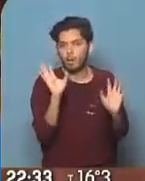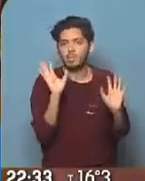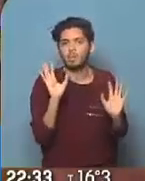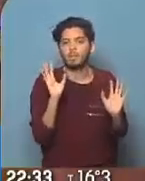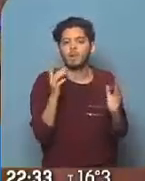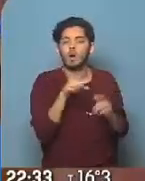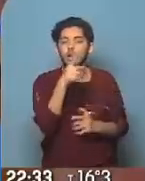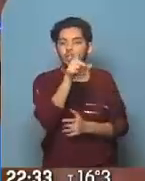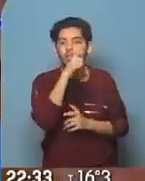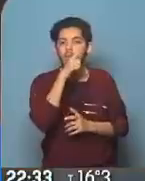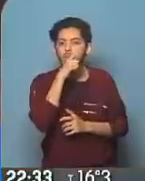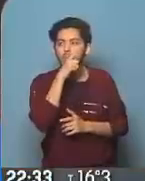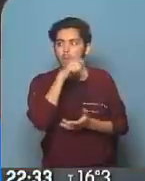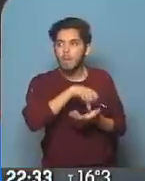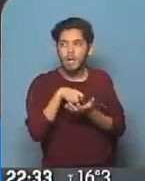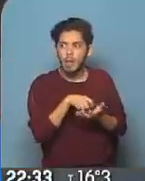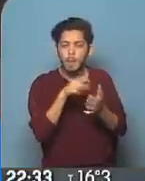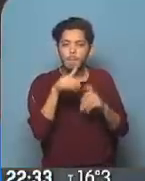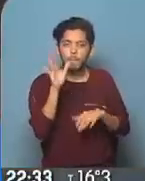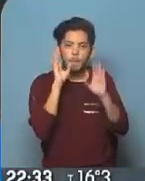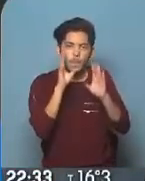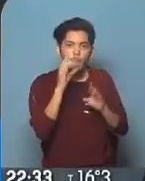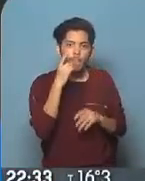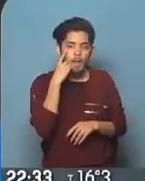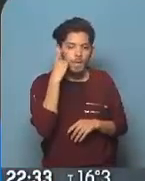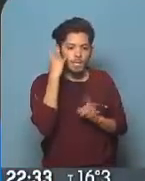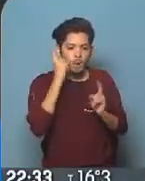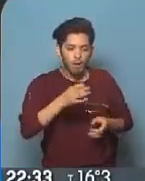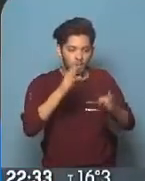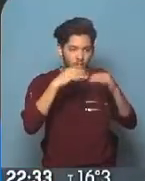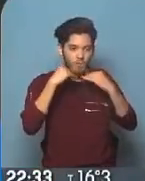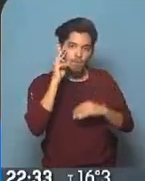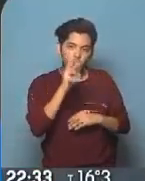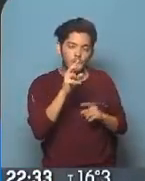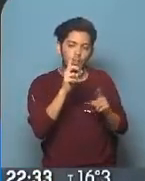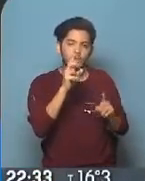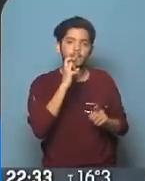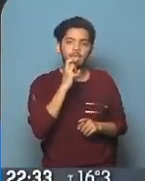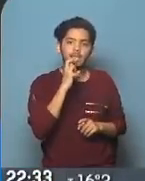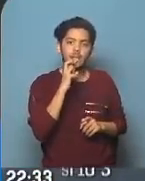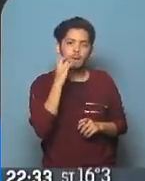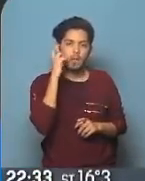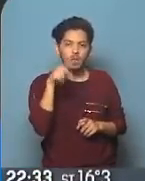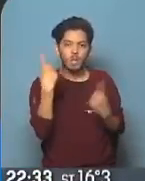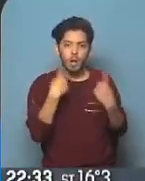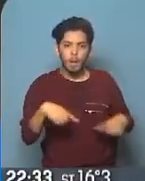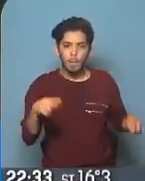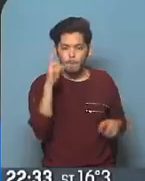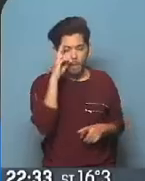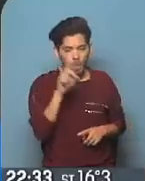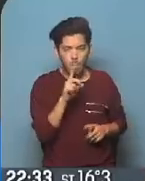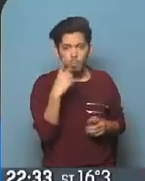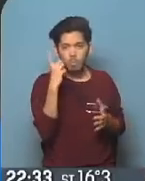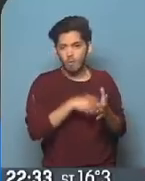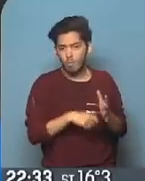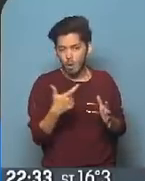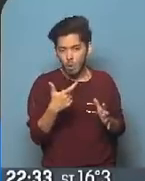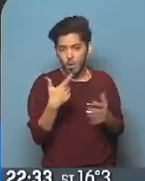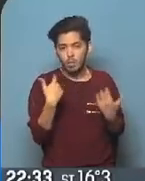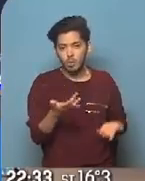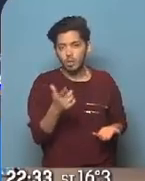países, notoriamente China, que es hoy el gran enemigo y el foco de tensión con Trump y demás, que no lo respetan simplemente porque no lo han firmado, entonces no tienen